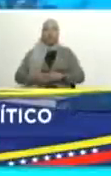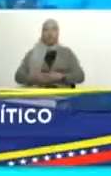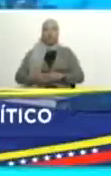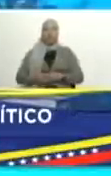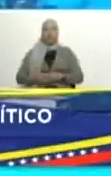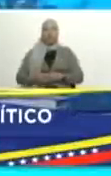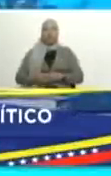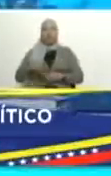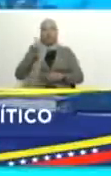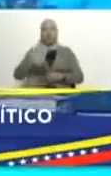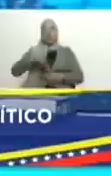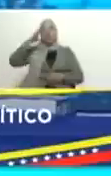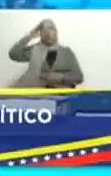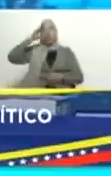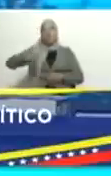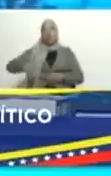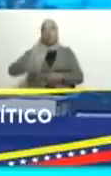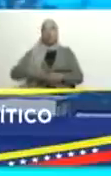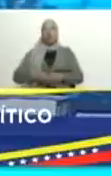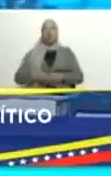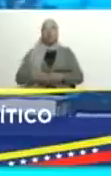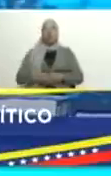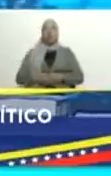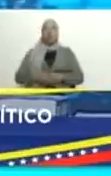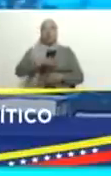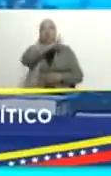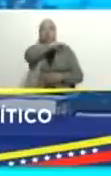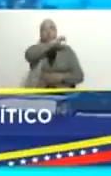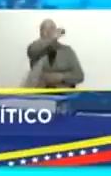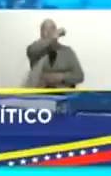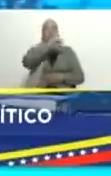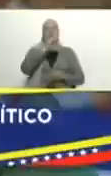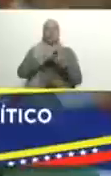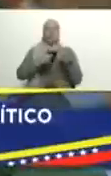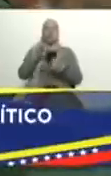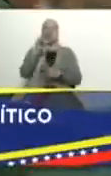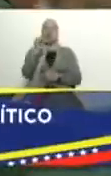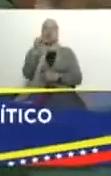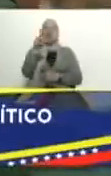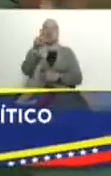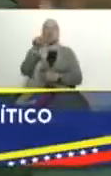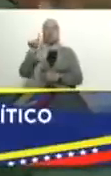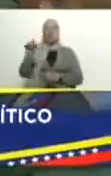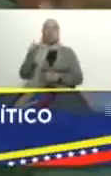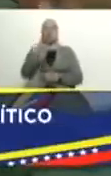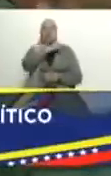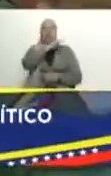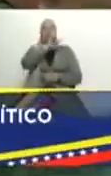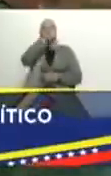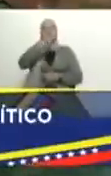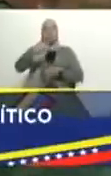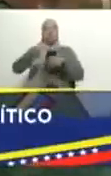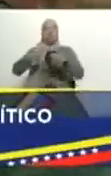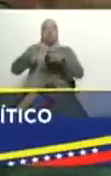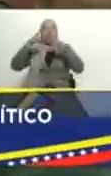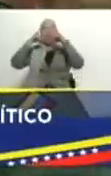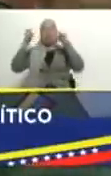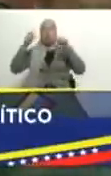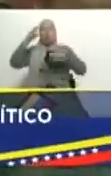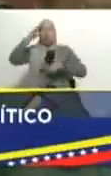general Iván Hernández Dala, director general de la Contrainteligencia Militar